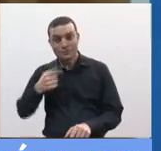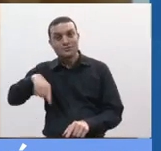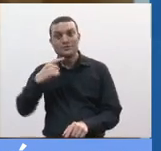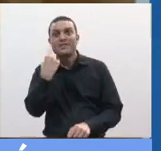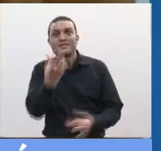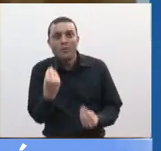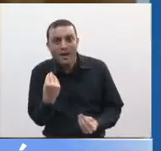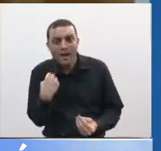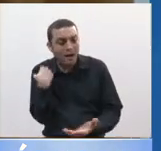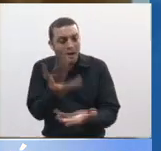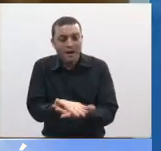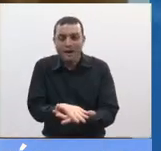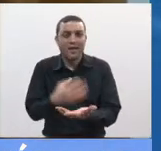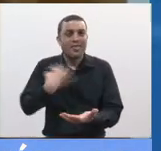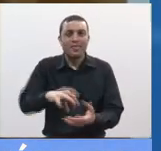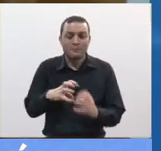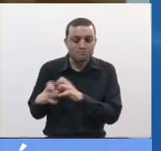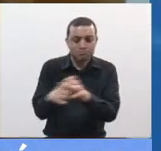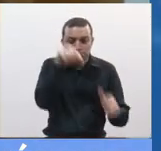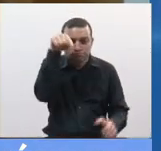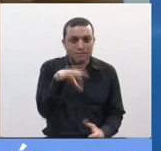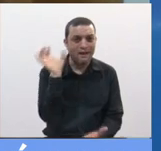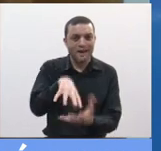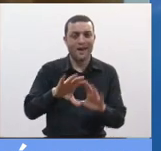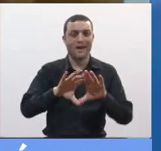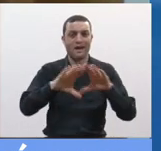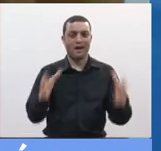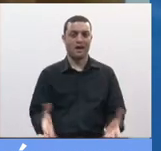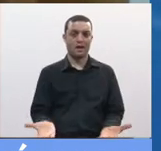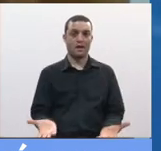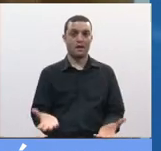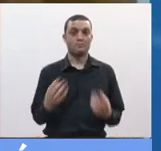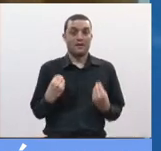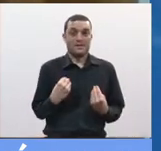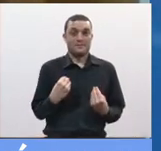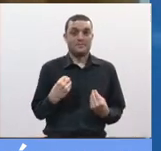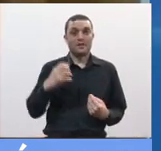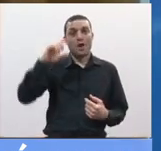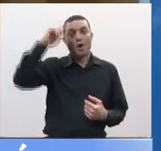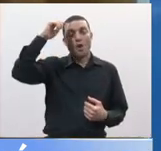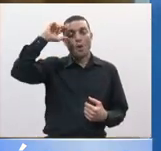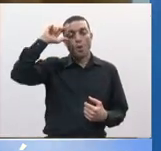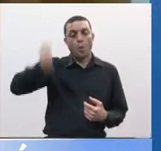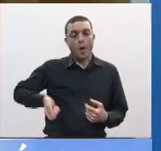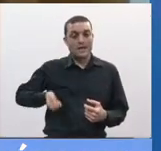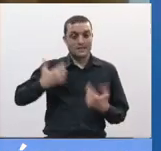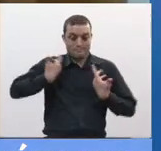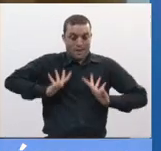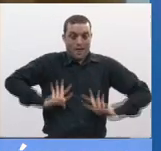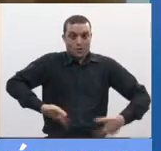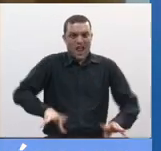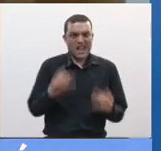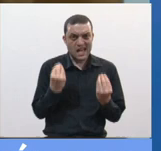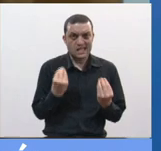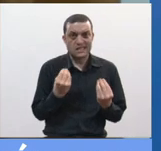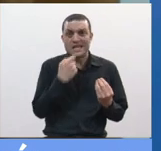es la visión del juez natural. Es juez natural cuando cumple los requisitos constitucionales, como están cumpliendo